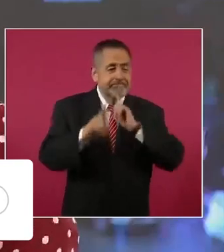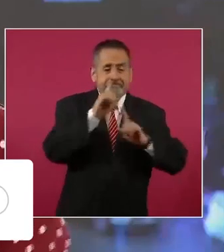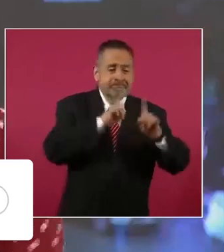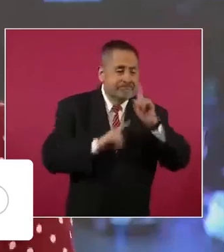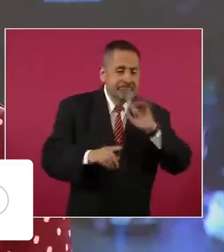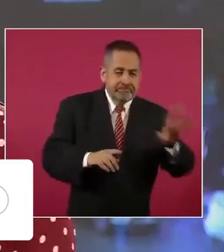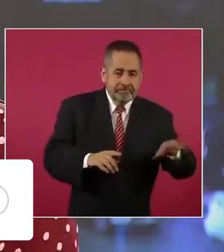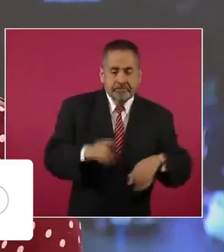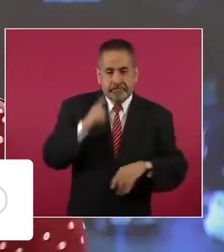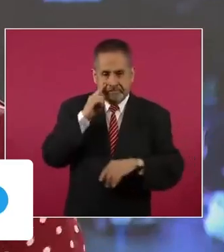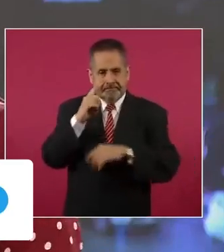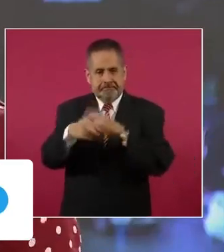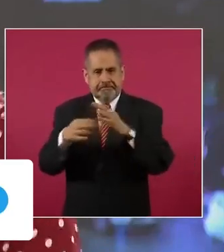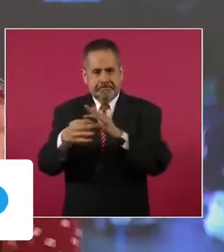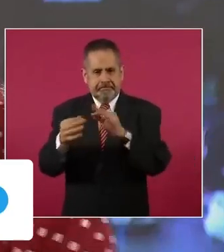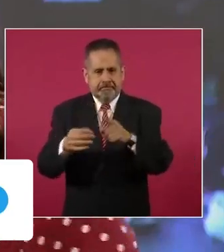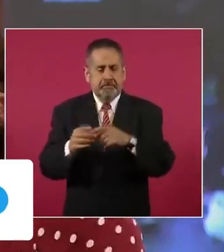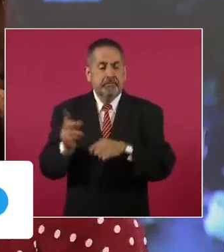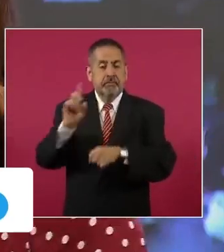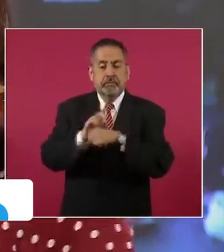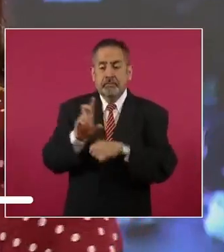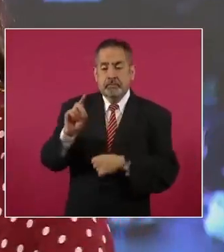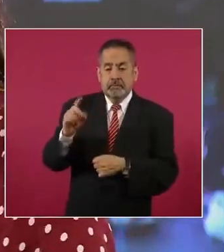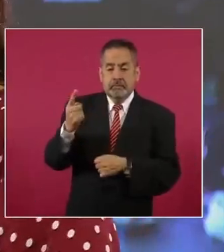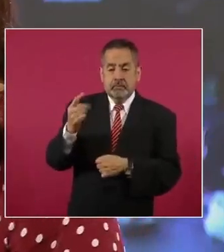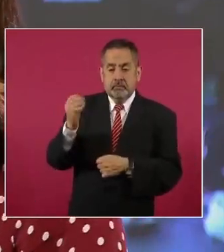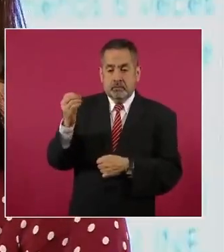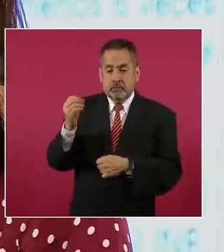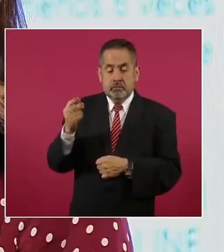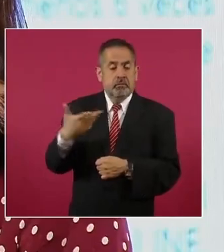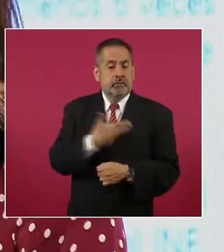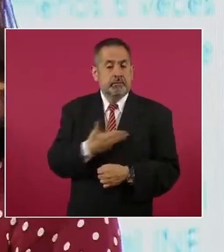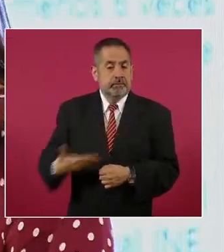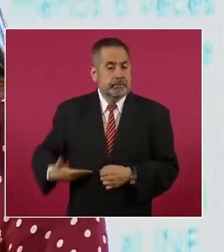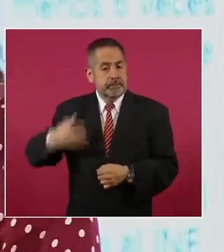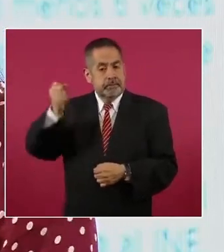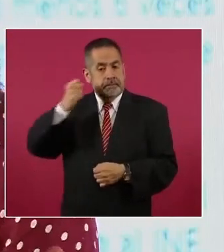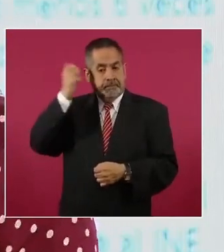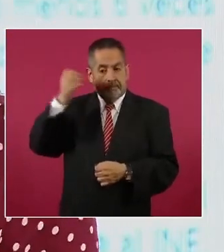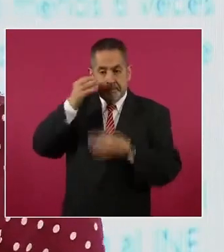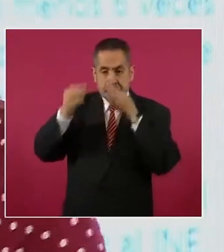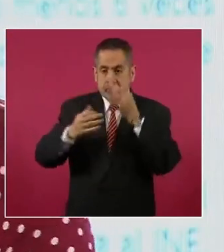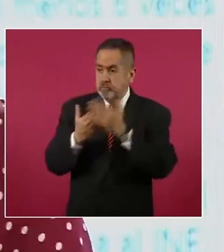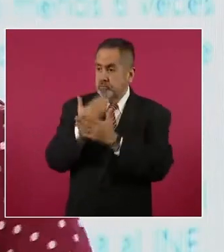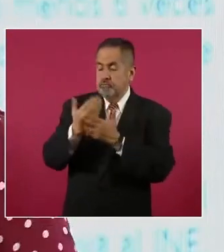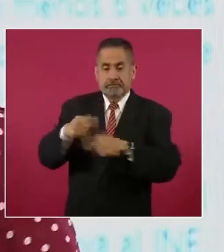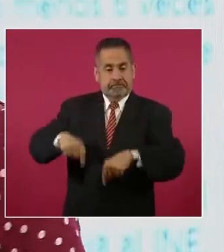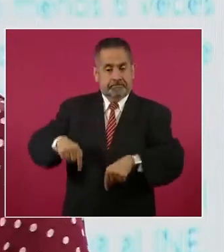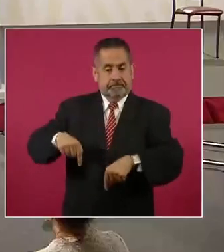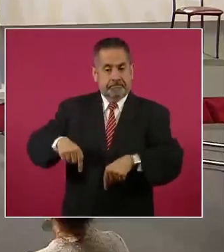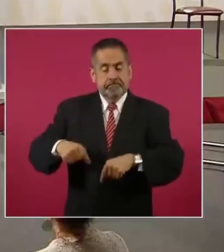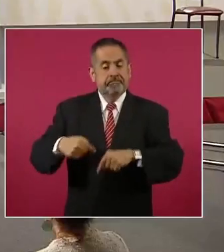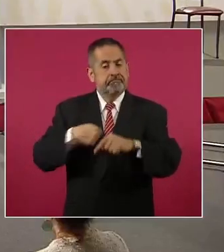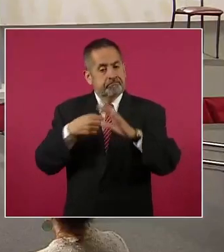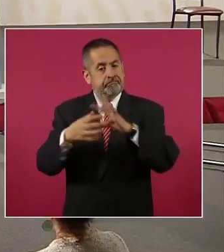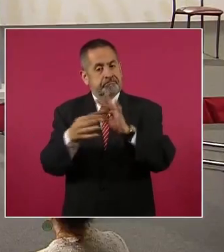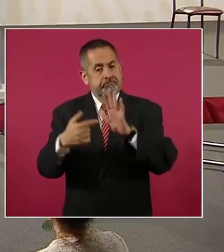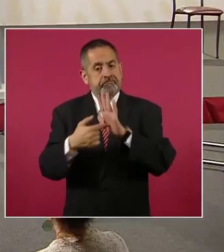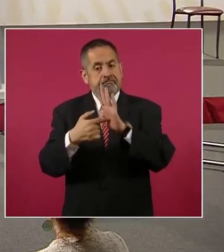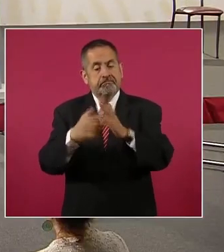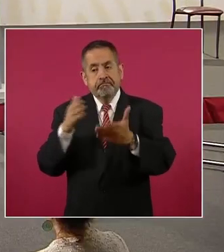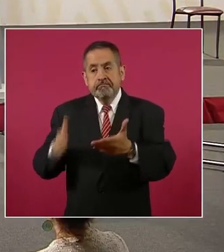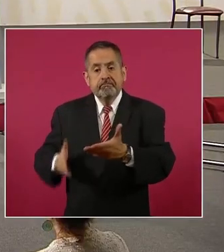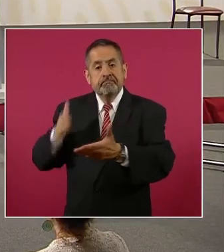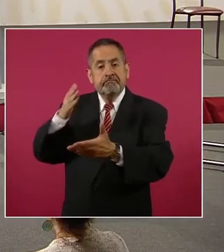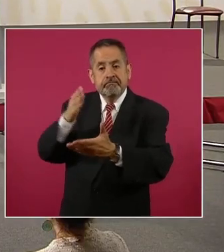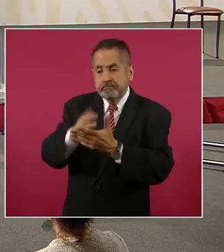que la cosa no paró ahí. El 31 de octubre, el presidente en la conferencia de prensa en este espacio expuso que su visita fue